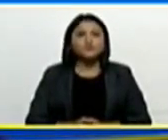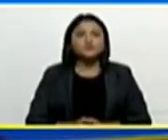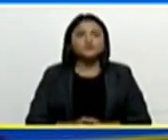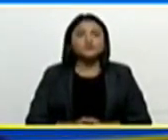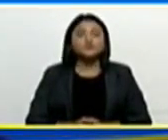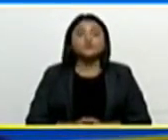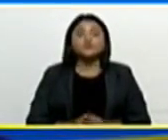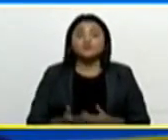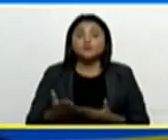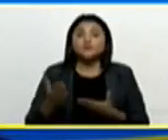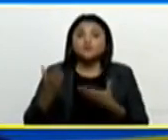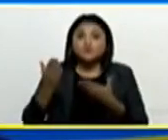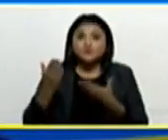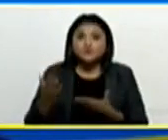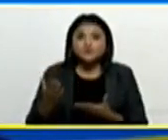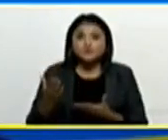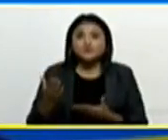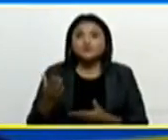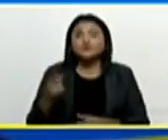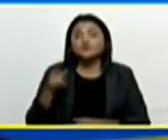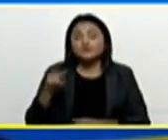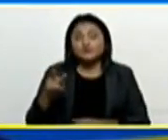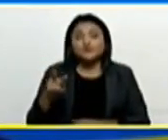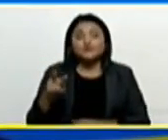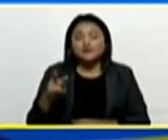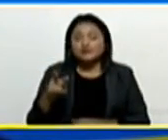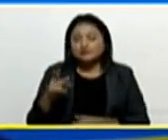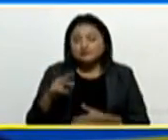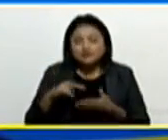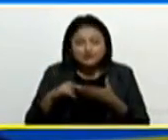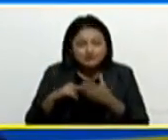cuánto tiene de valor Chávez.